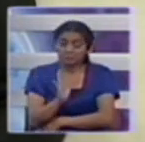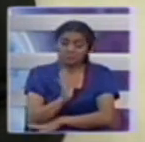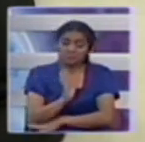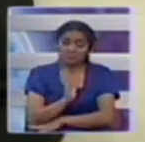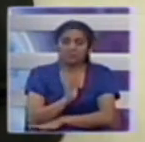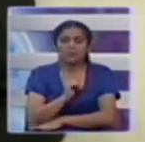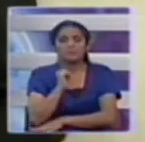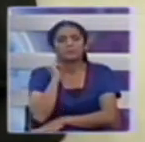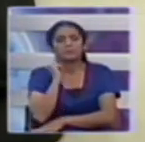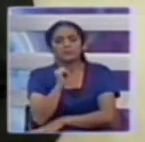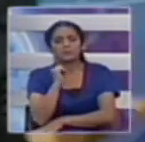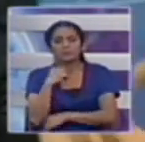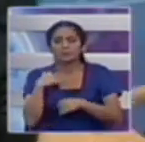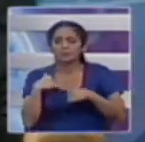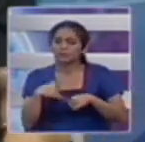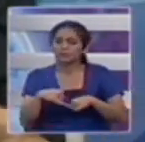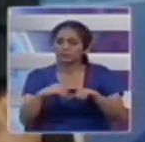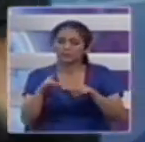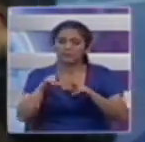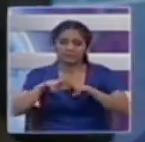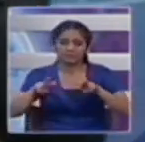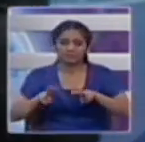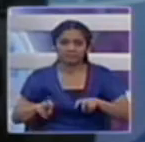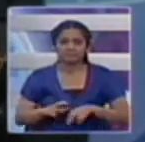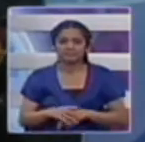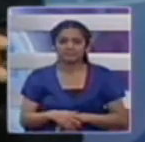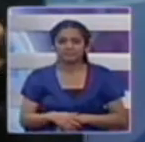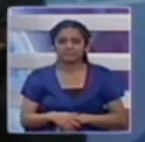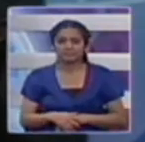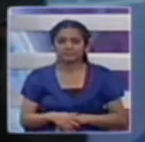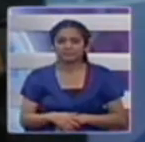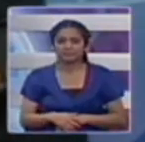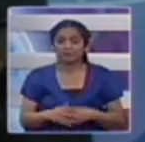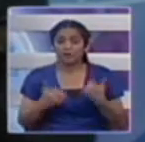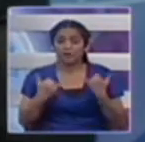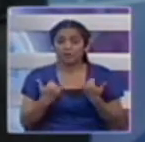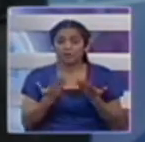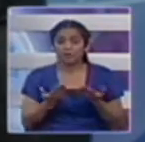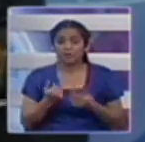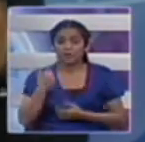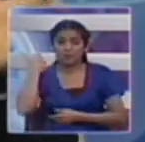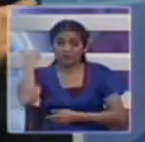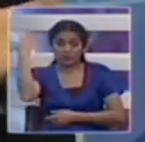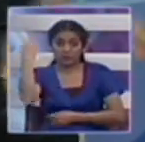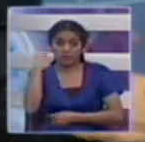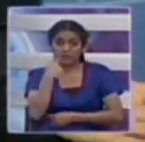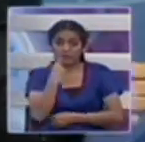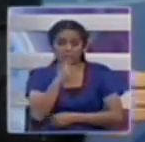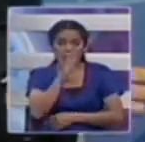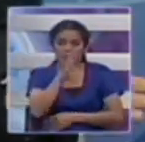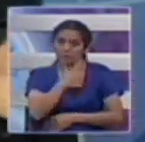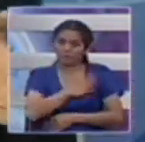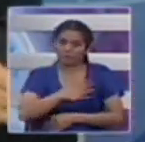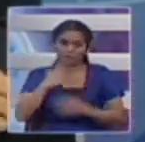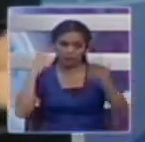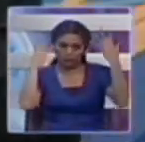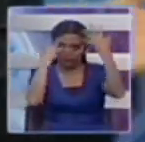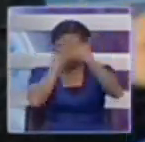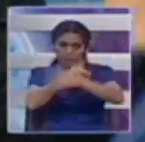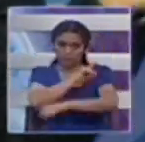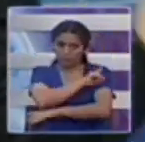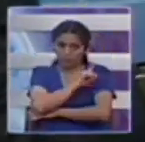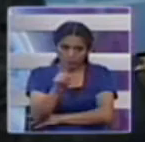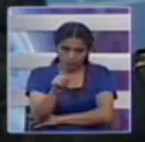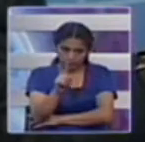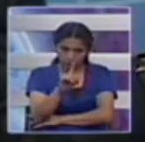tiene que esclarecerlo la justicia. Pero no son dos casos diferentes, porque esto es lo que justamente se está criticando. El alcalde ha criticado, ha dicho, están confundiendo y están mezclando dos cosas, un